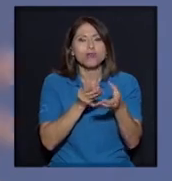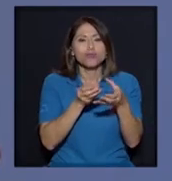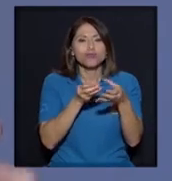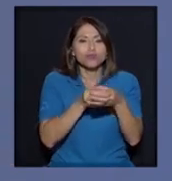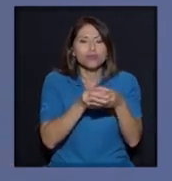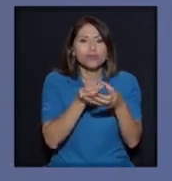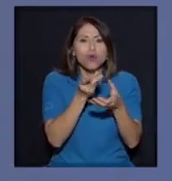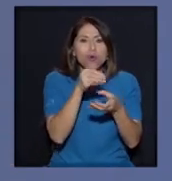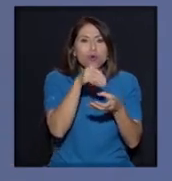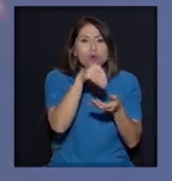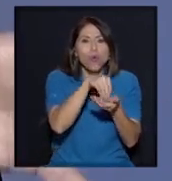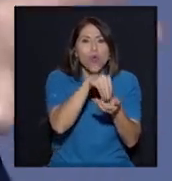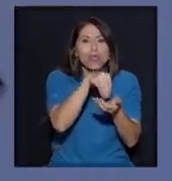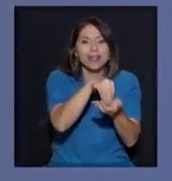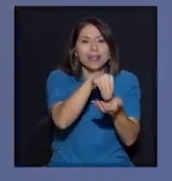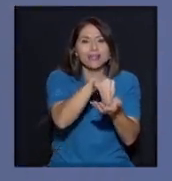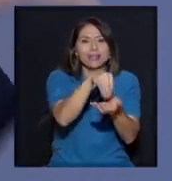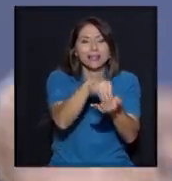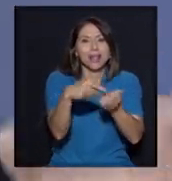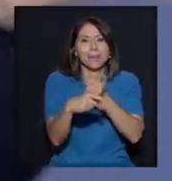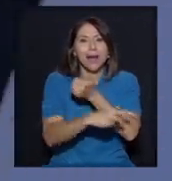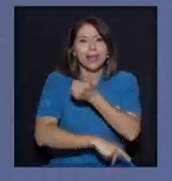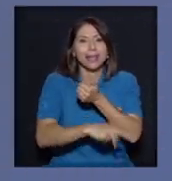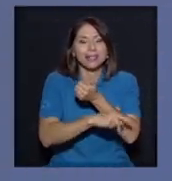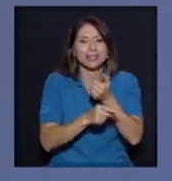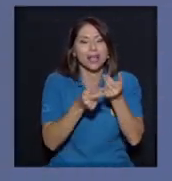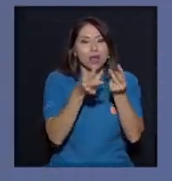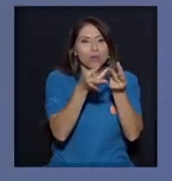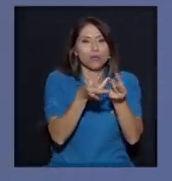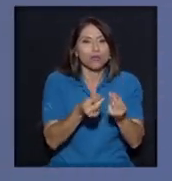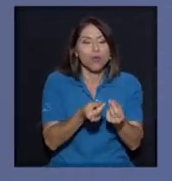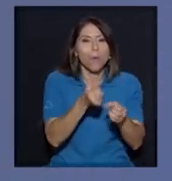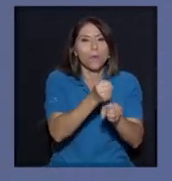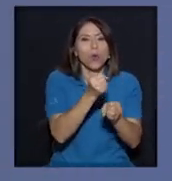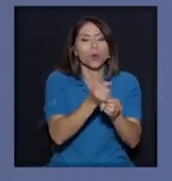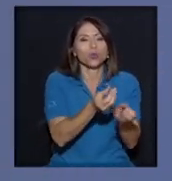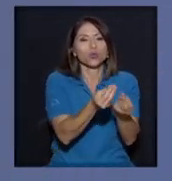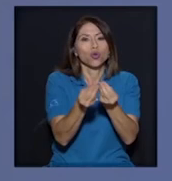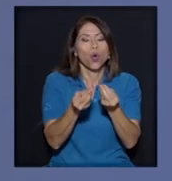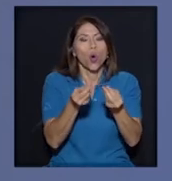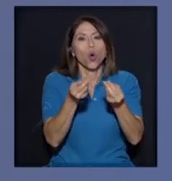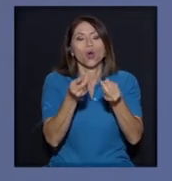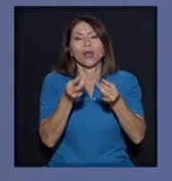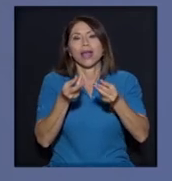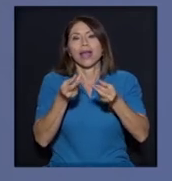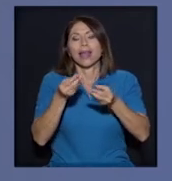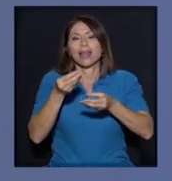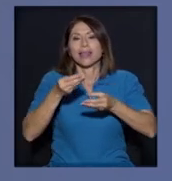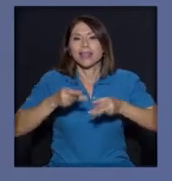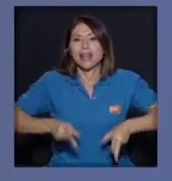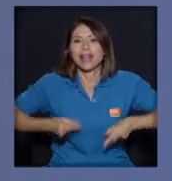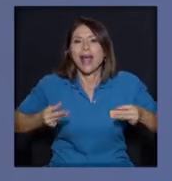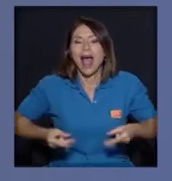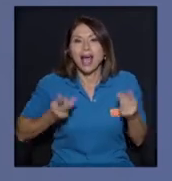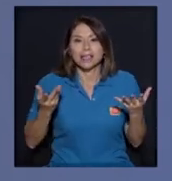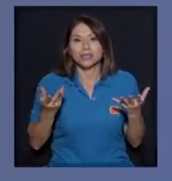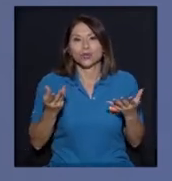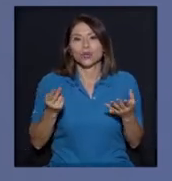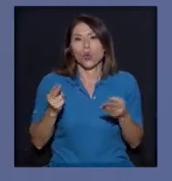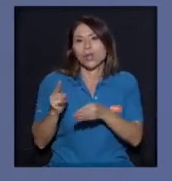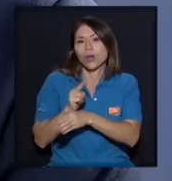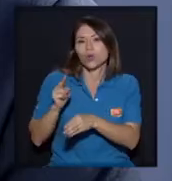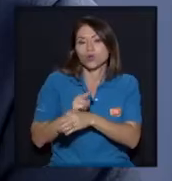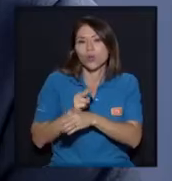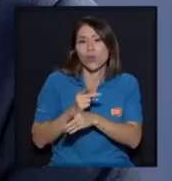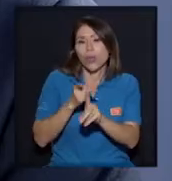la producción, del gasto, del consumo, todas las cosas del país que venían del siglo pasado,